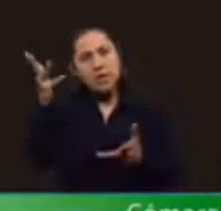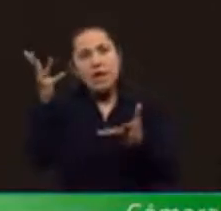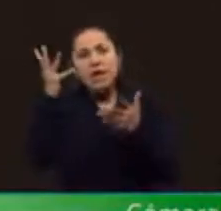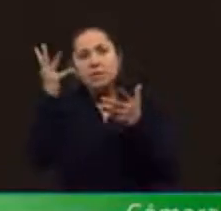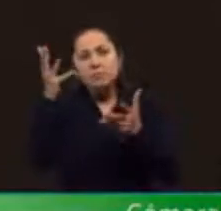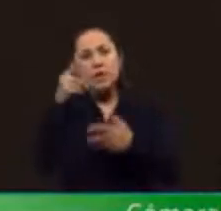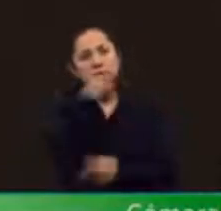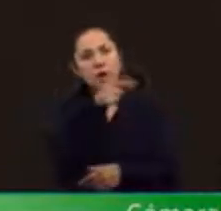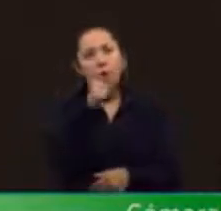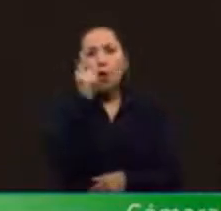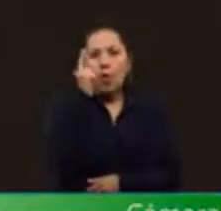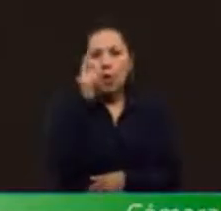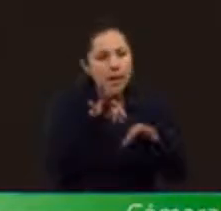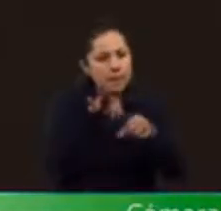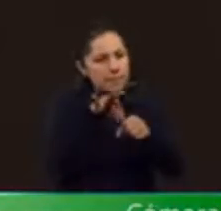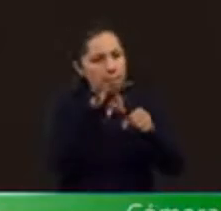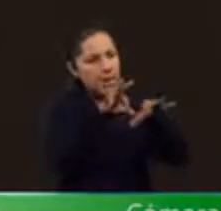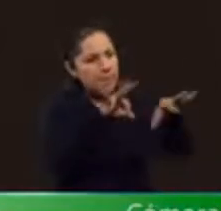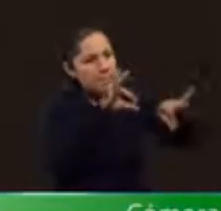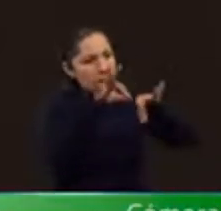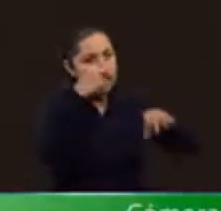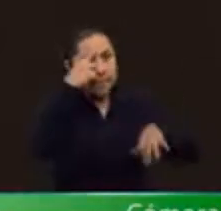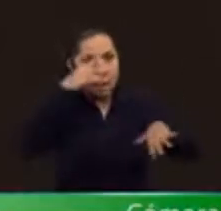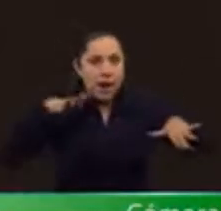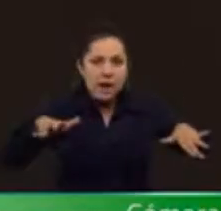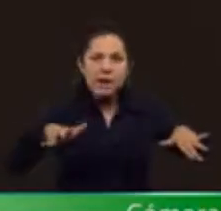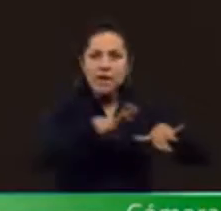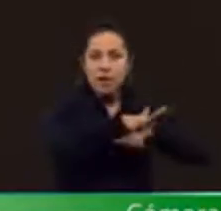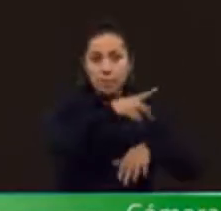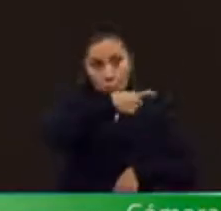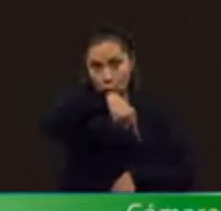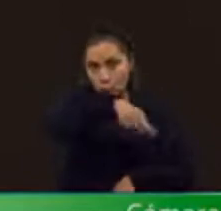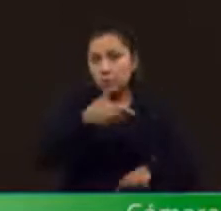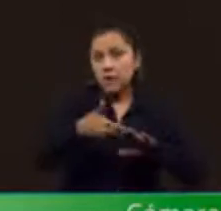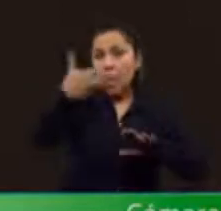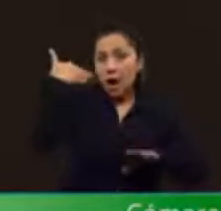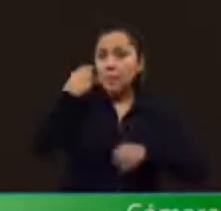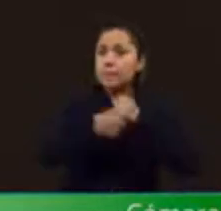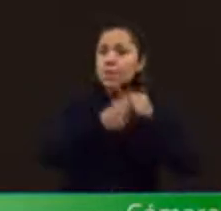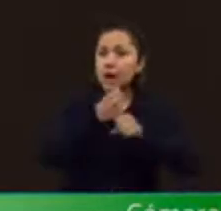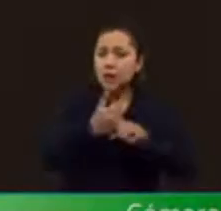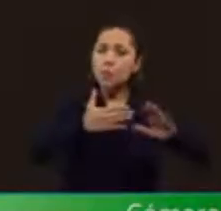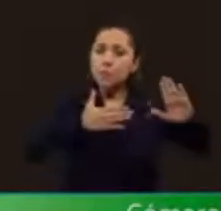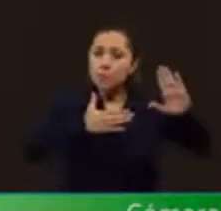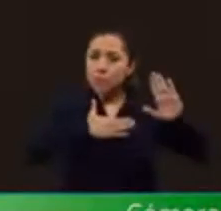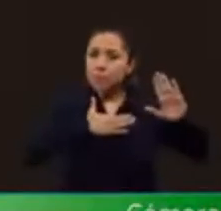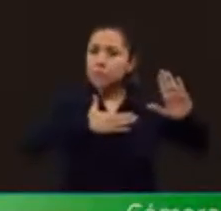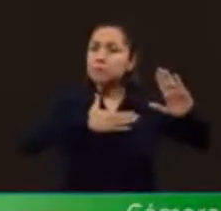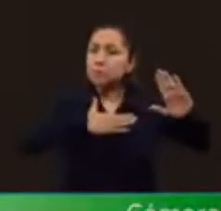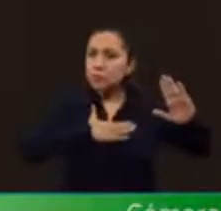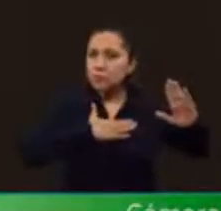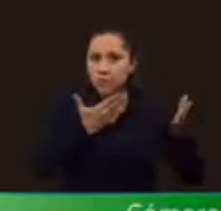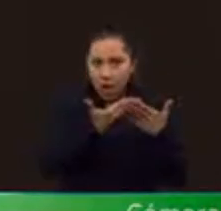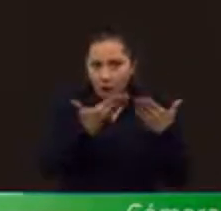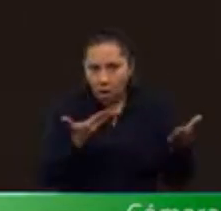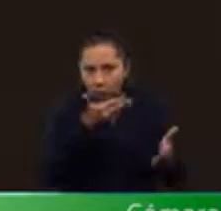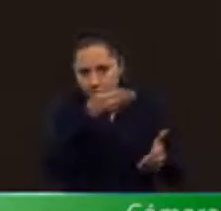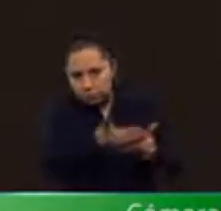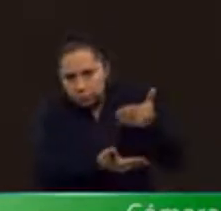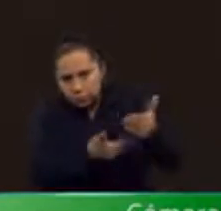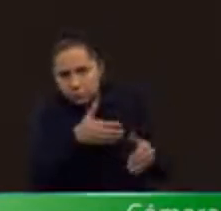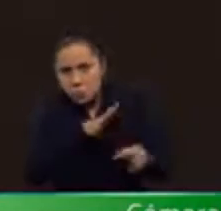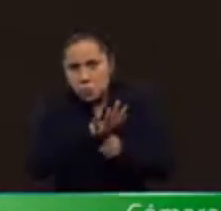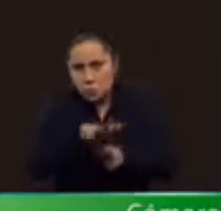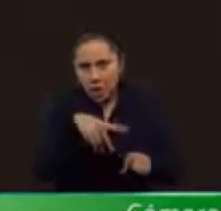cambio verdadero, como lo prometieron por años. A la fecha no han dado ni un solo paso en positivo, pero